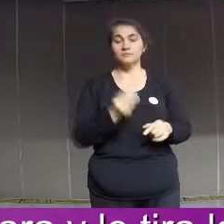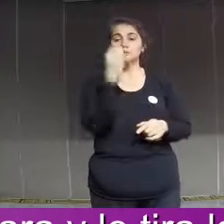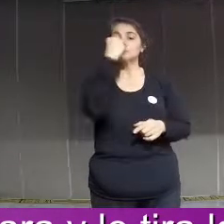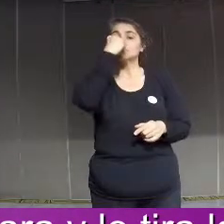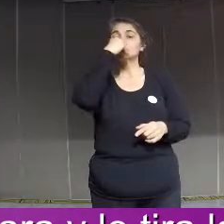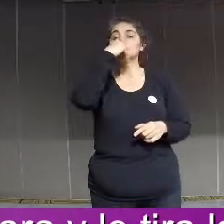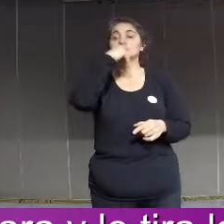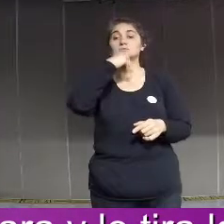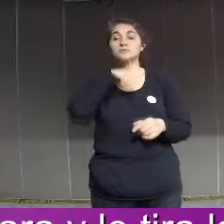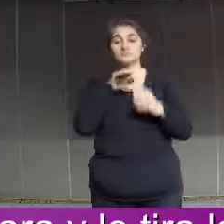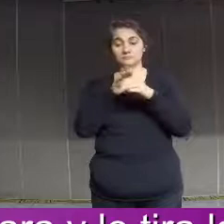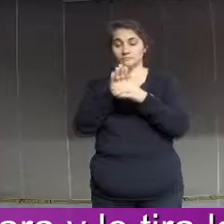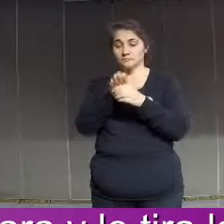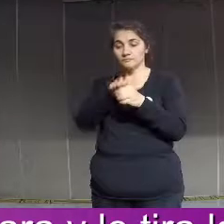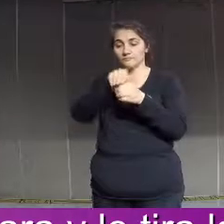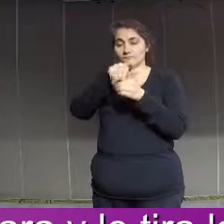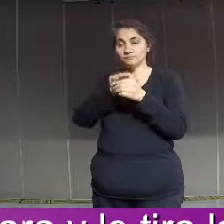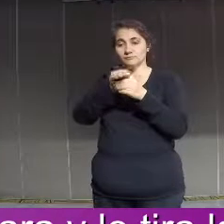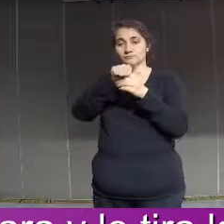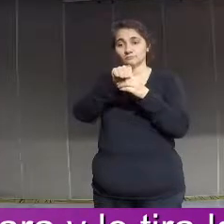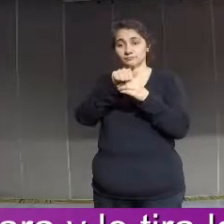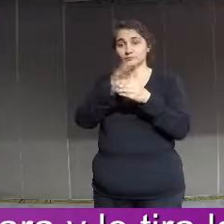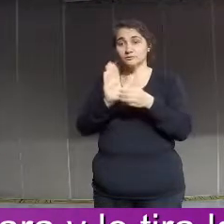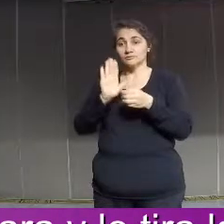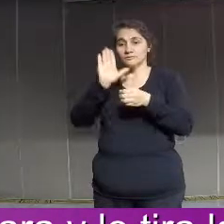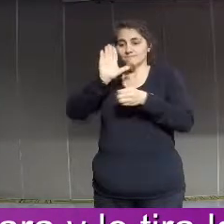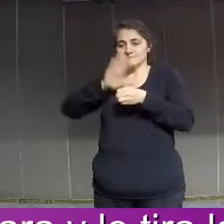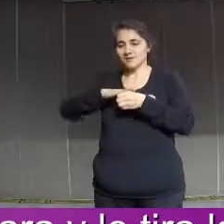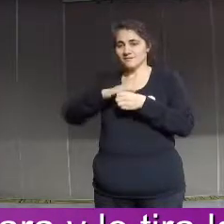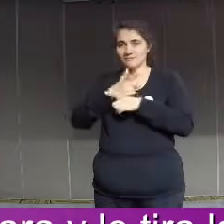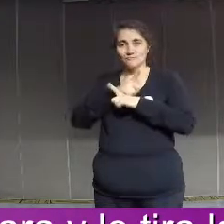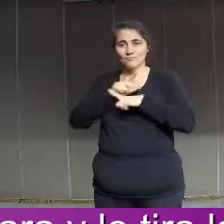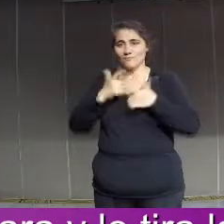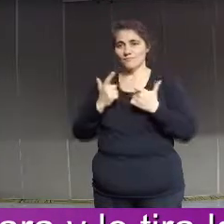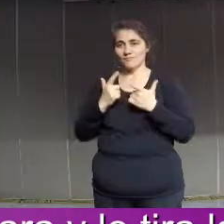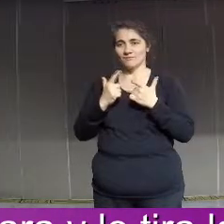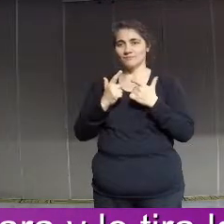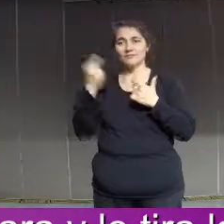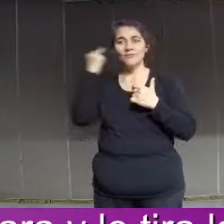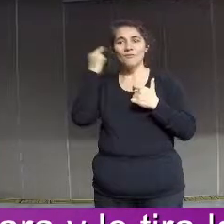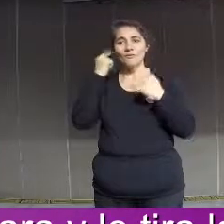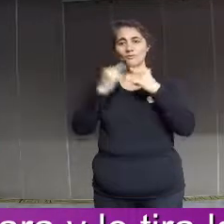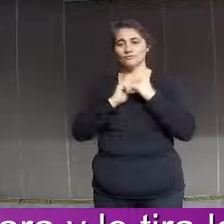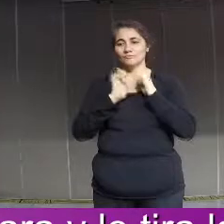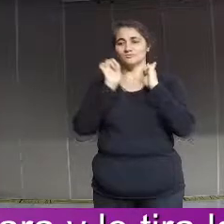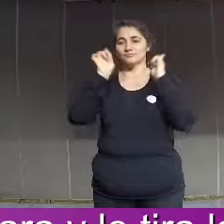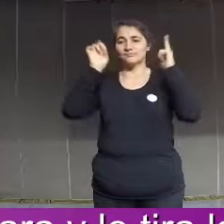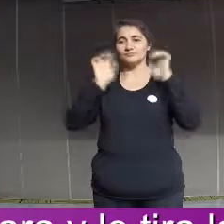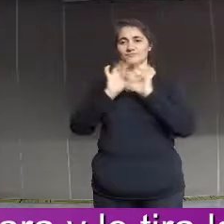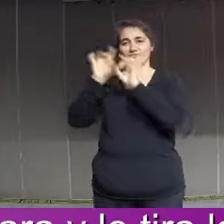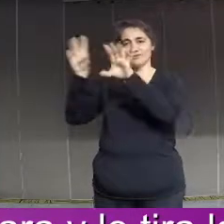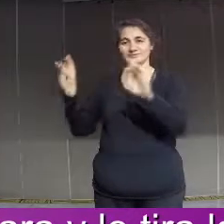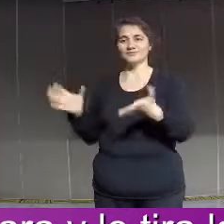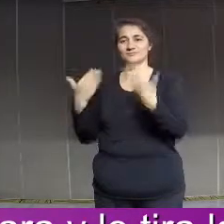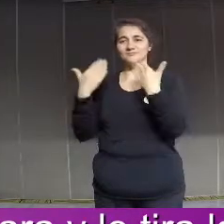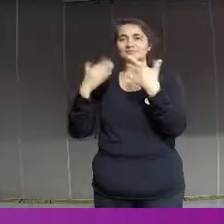velar, ¿sí? Cuando el velo no cierra y el alimento pasa, ¿sí? Corre riesgo de que también se produzcan otitis, ¿sí?